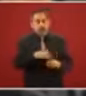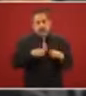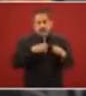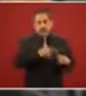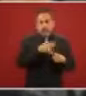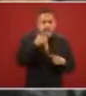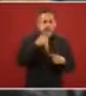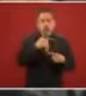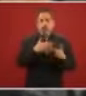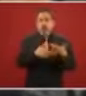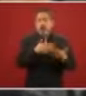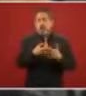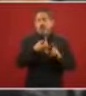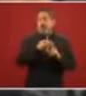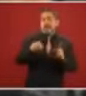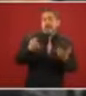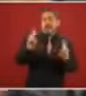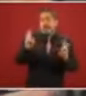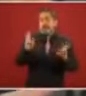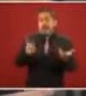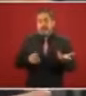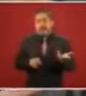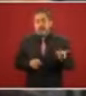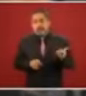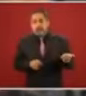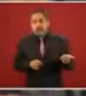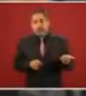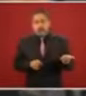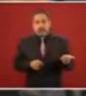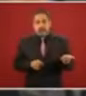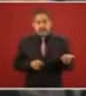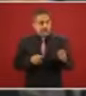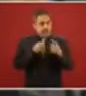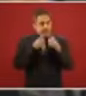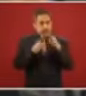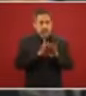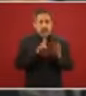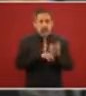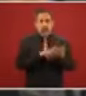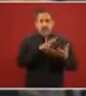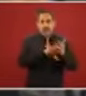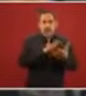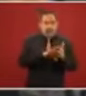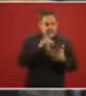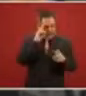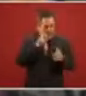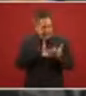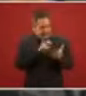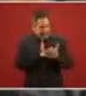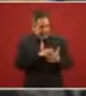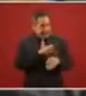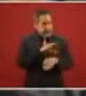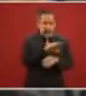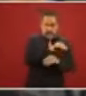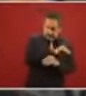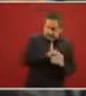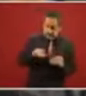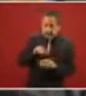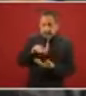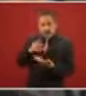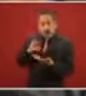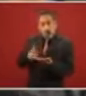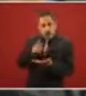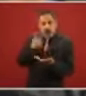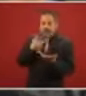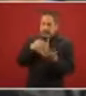la si le pudiera decir que de eso se tendría que tratar también la cárcel, la reinserción a la sociedad